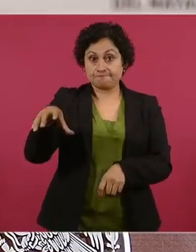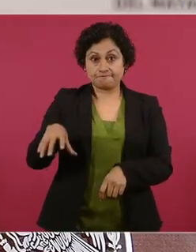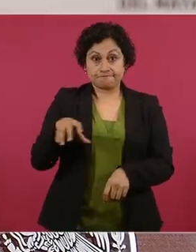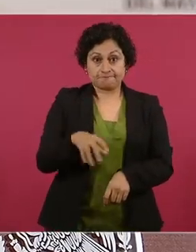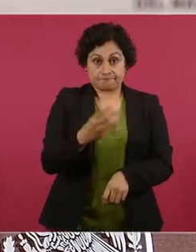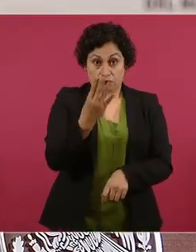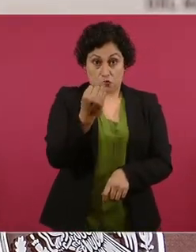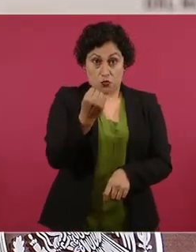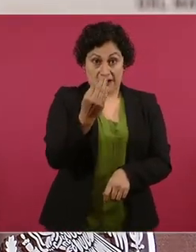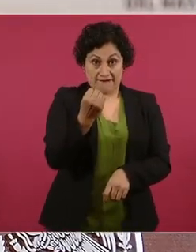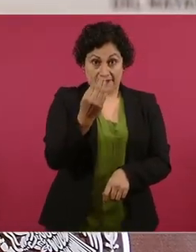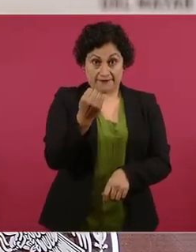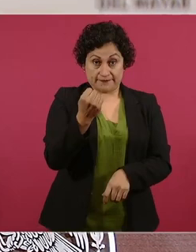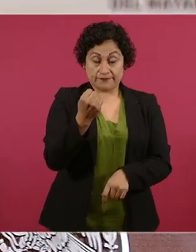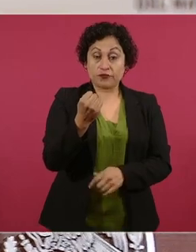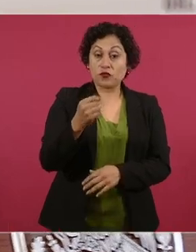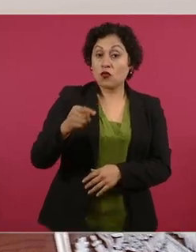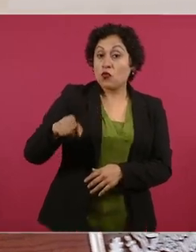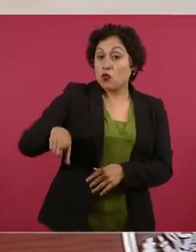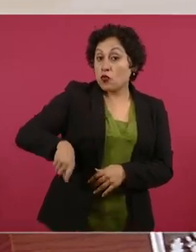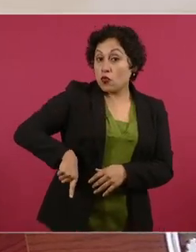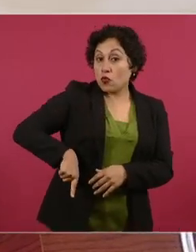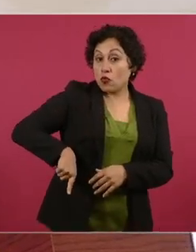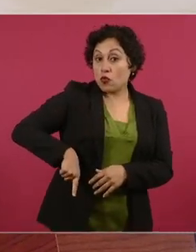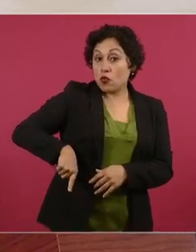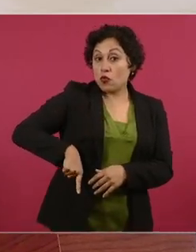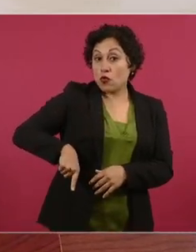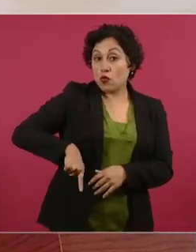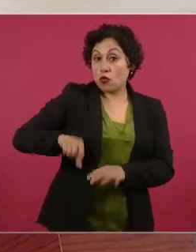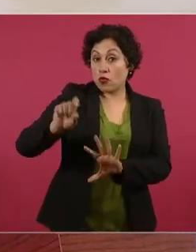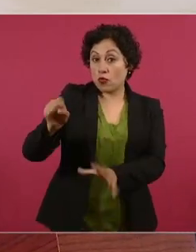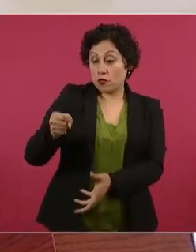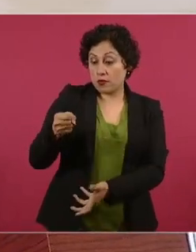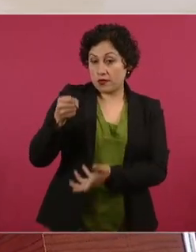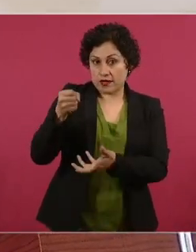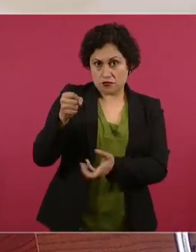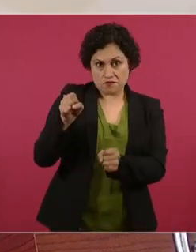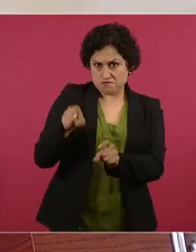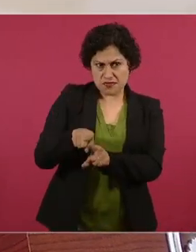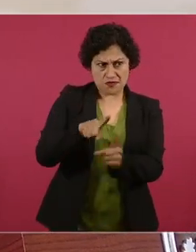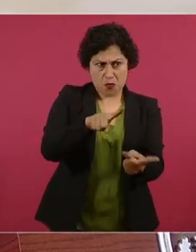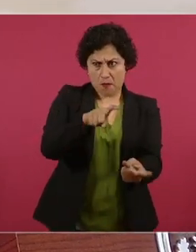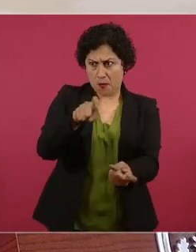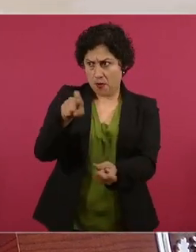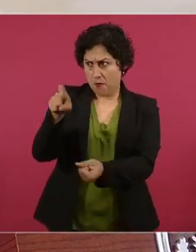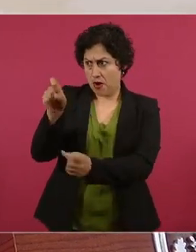el gobierno tiene que pagar con dinero del presupuesto, que es dinero del pueblo,